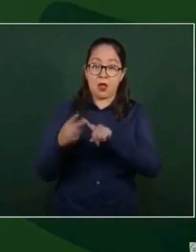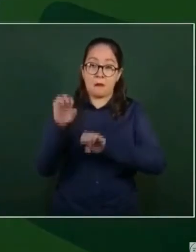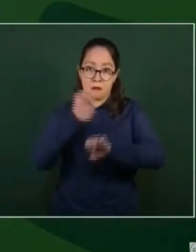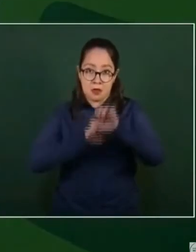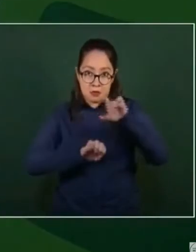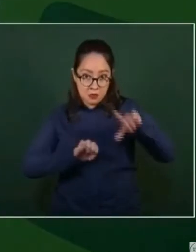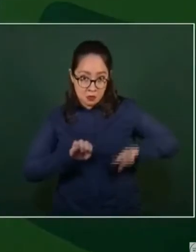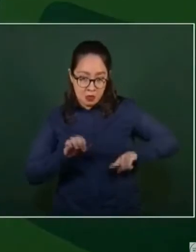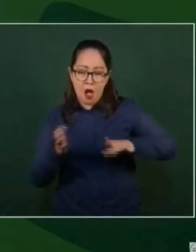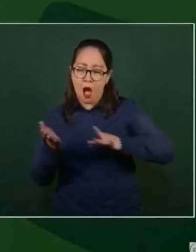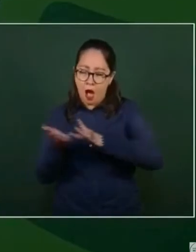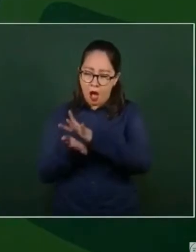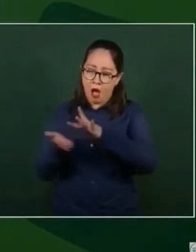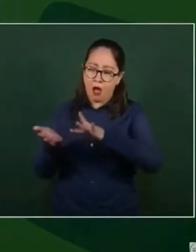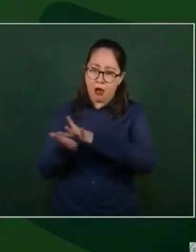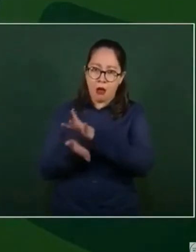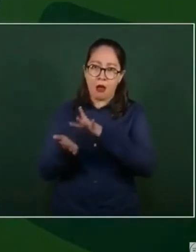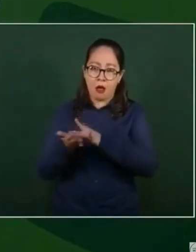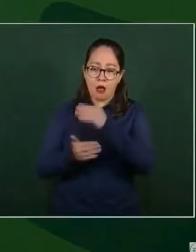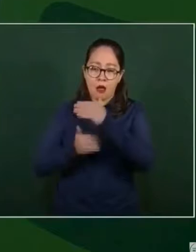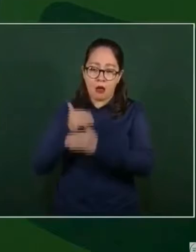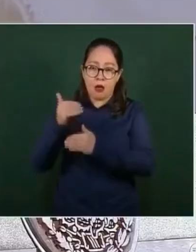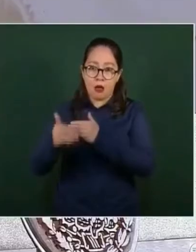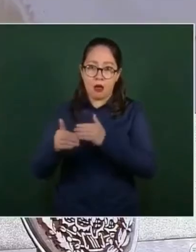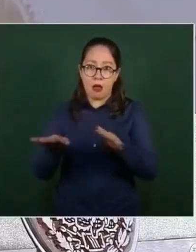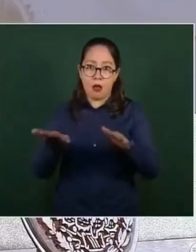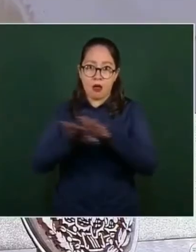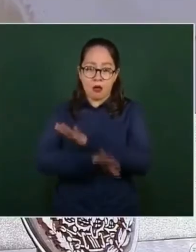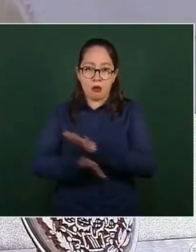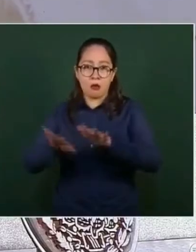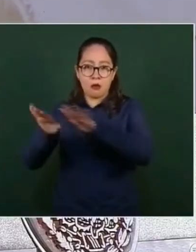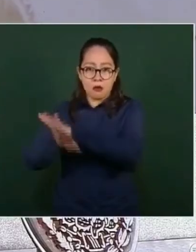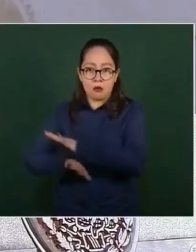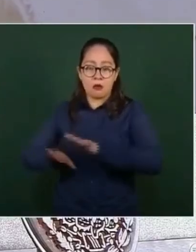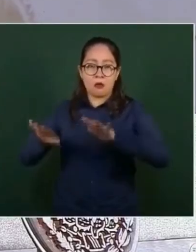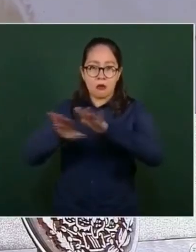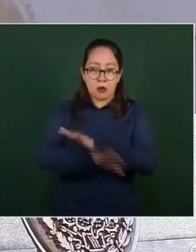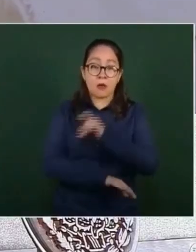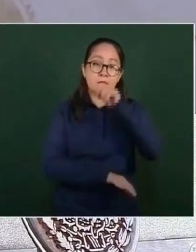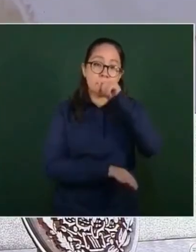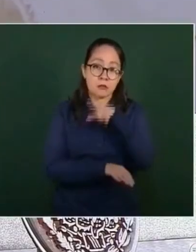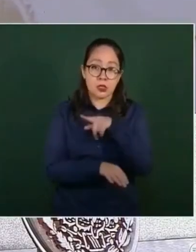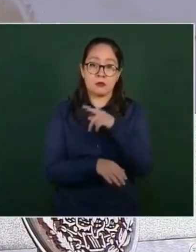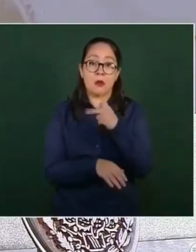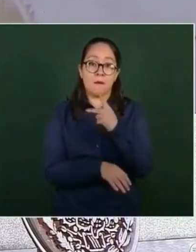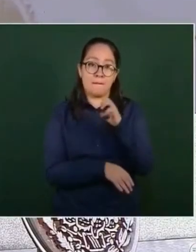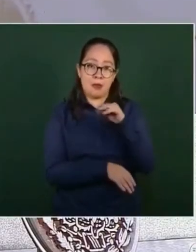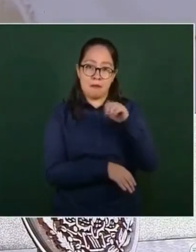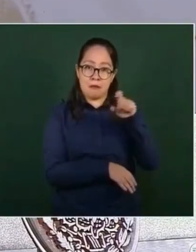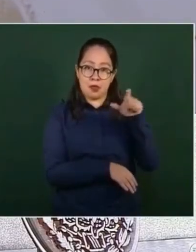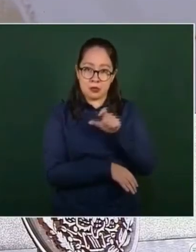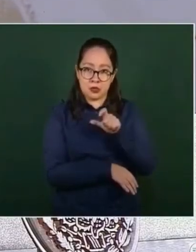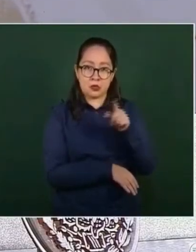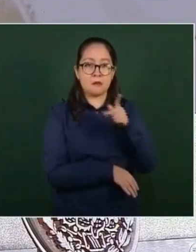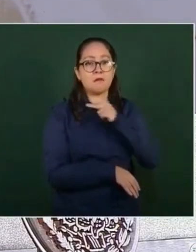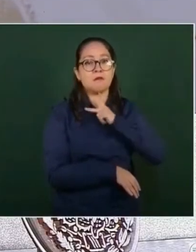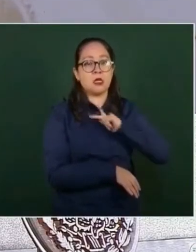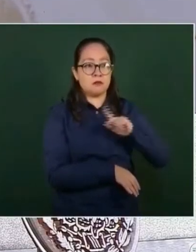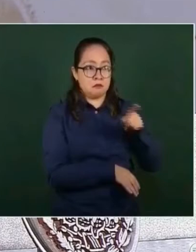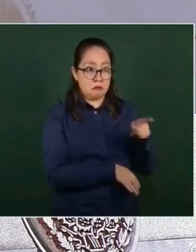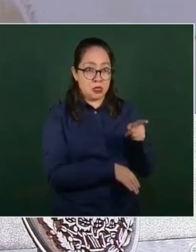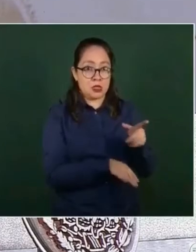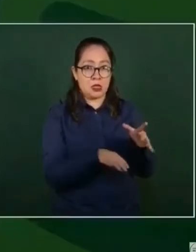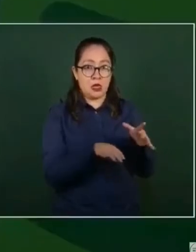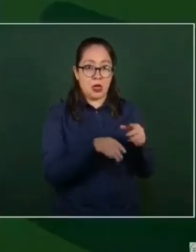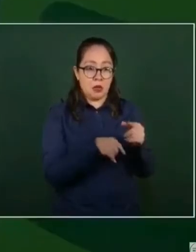públicas, y avanzaron en la privatización de Pemex y de la industria eléctrica.